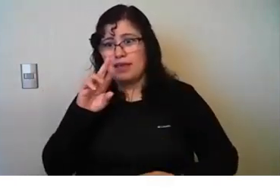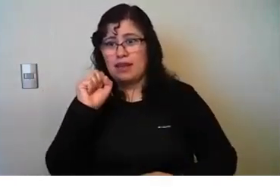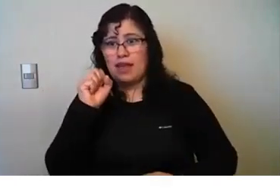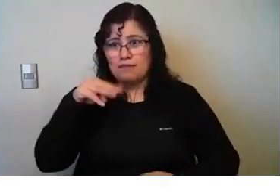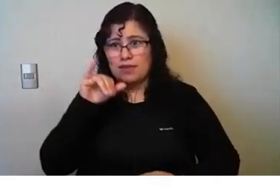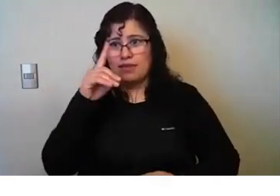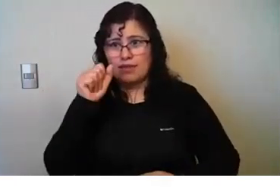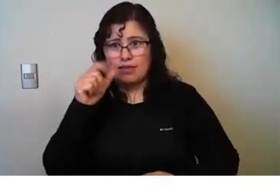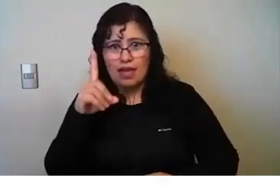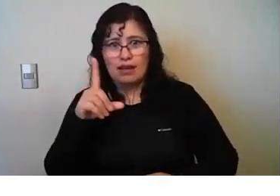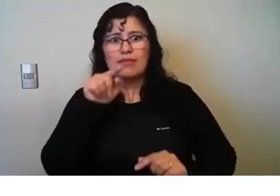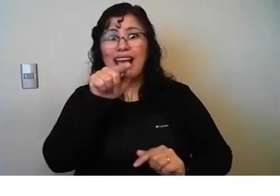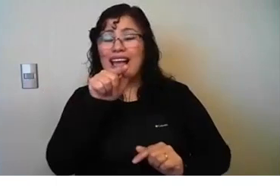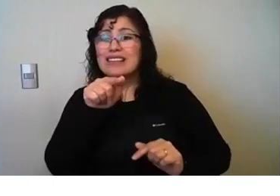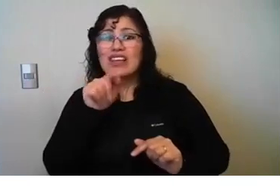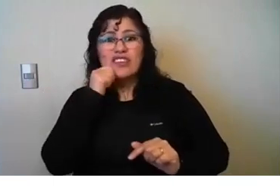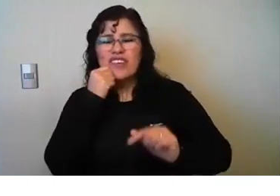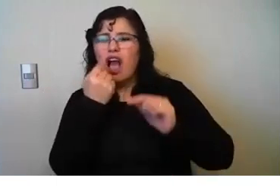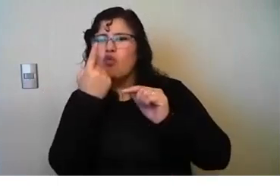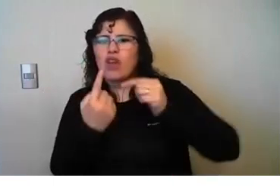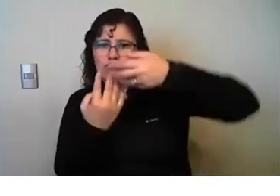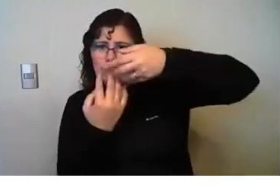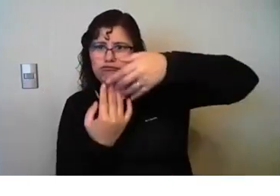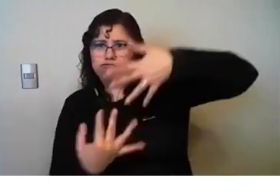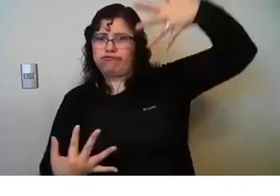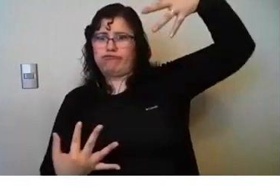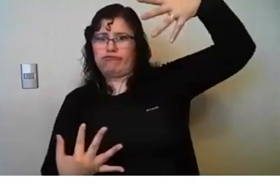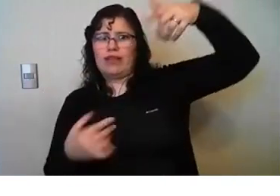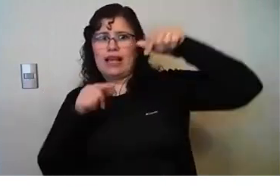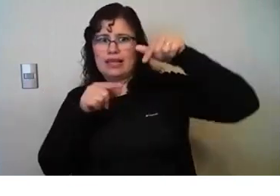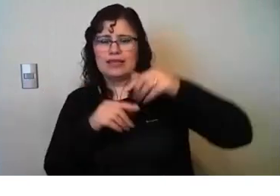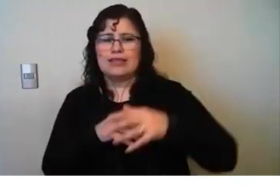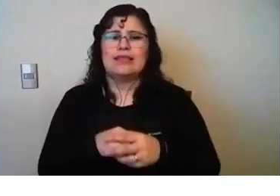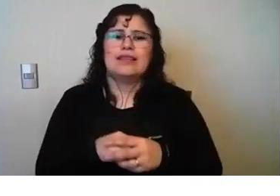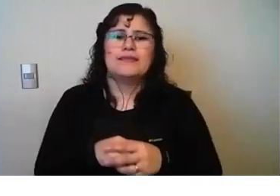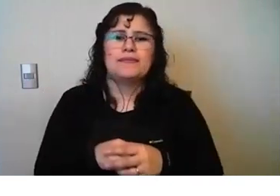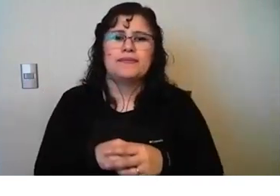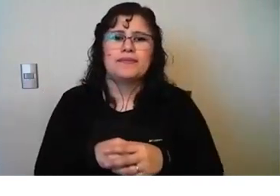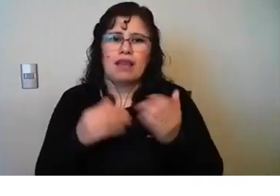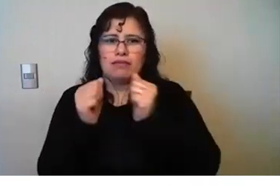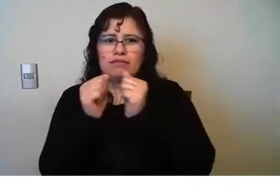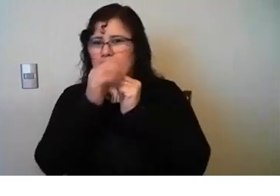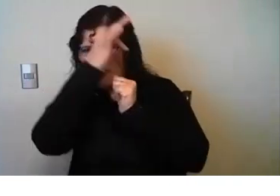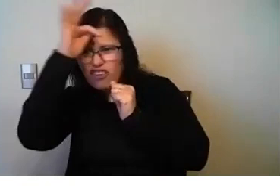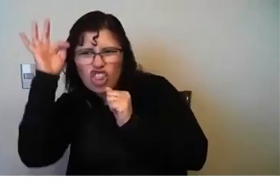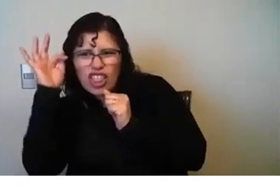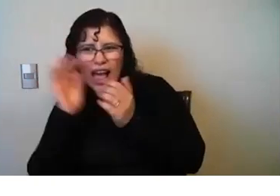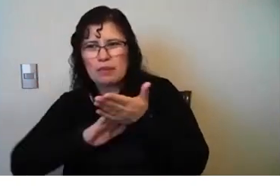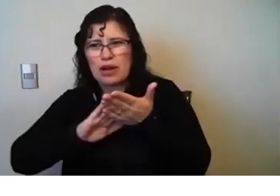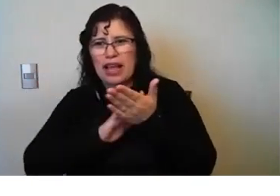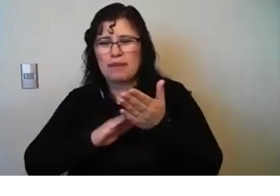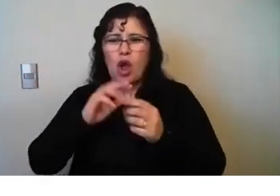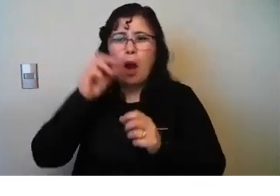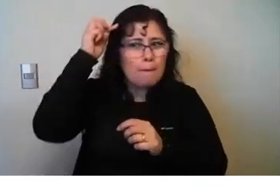célula de proyección, y no va a ser otra cosa, ¿cierto? Del lóbulo frontal o lóbulo parietal, parte del